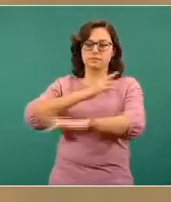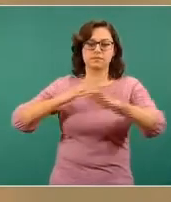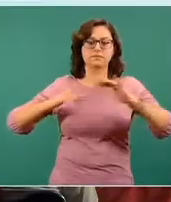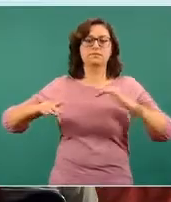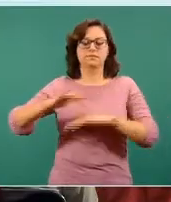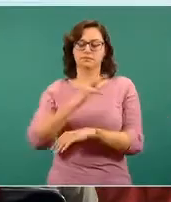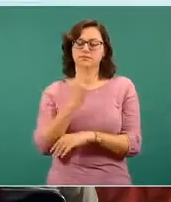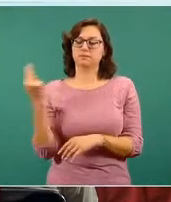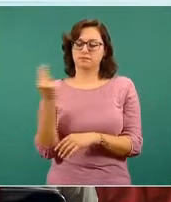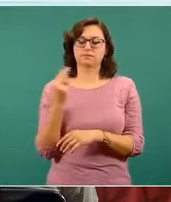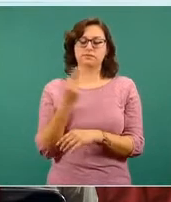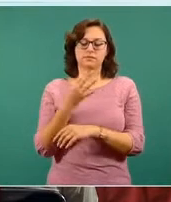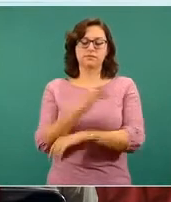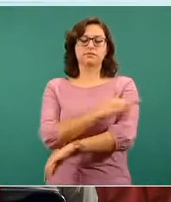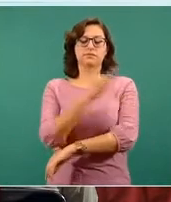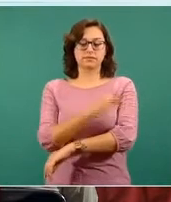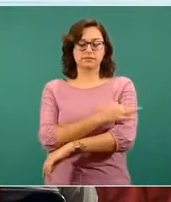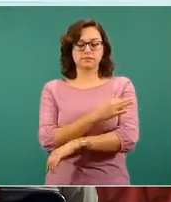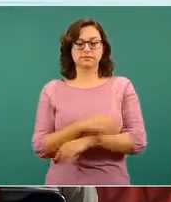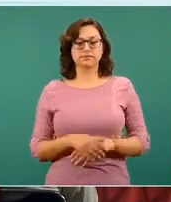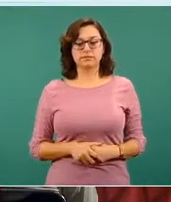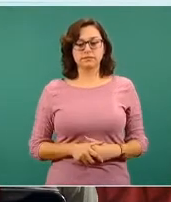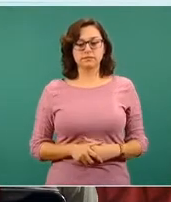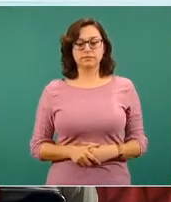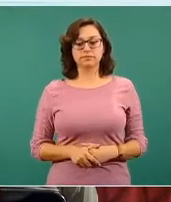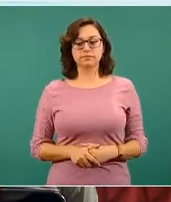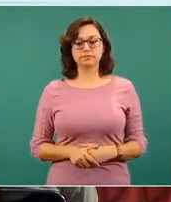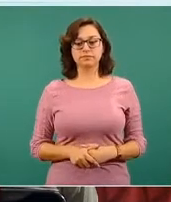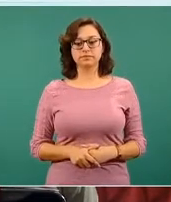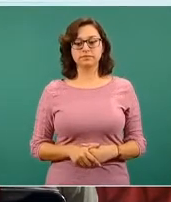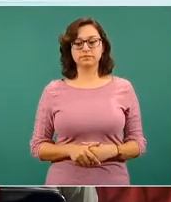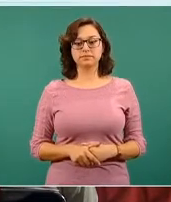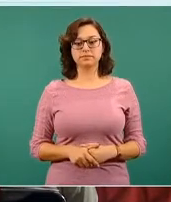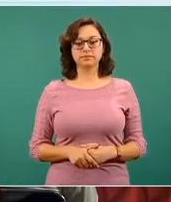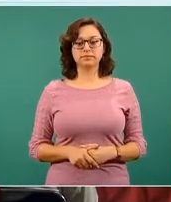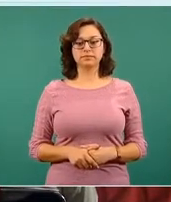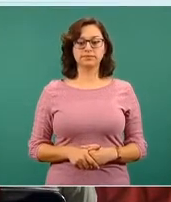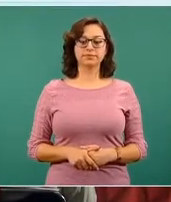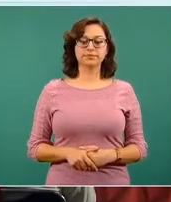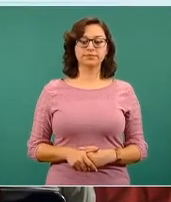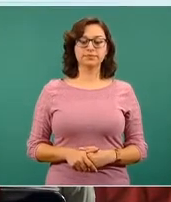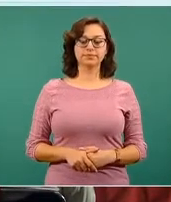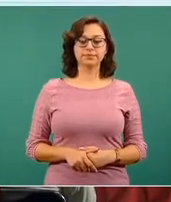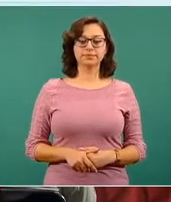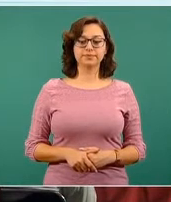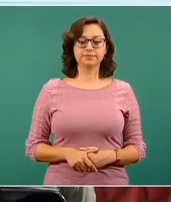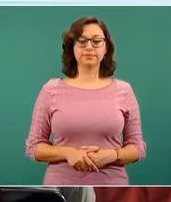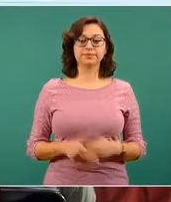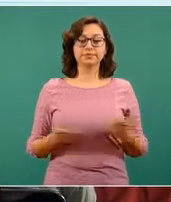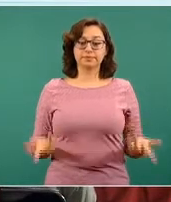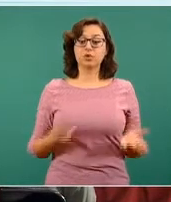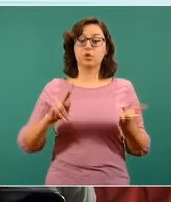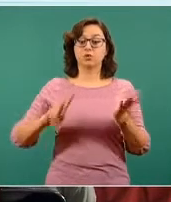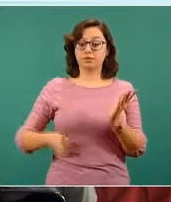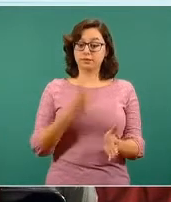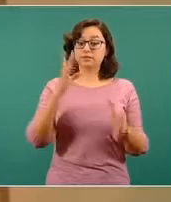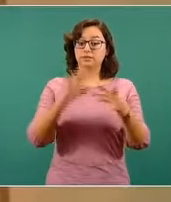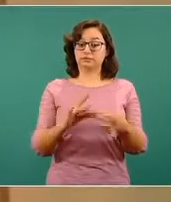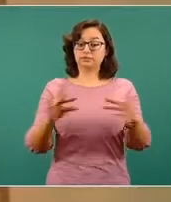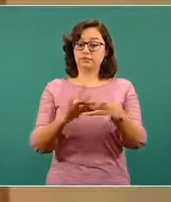y fuera de esas ciudades. Aquí reiteramos lo que en algún momento fue motivo de confusión,